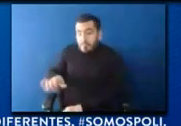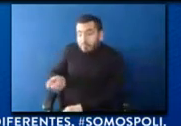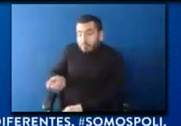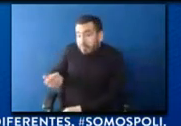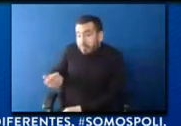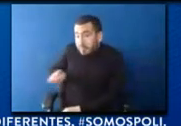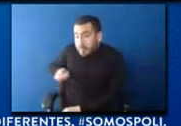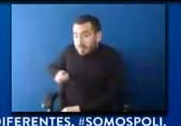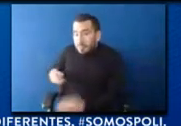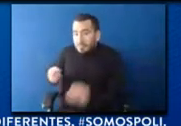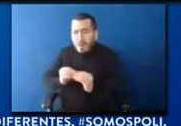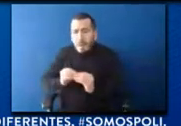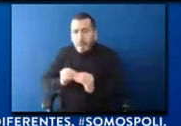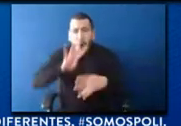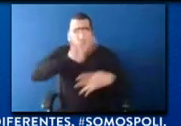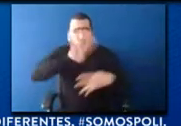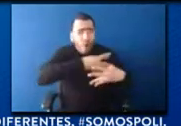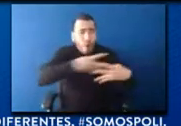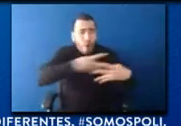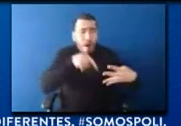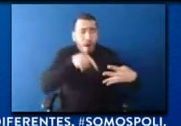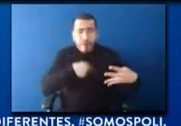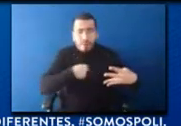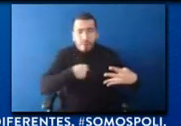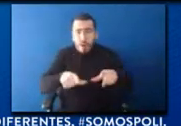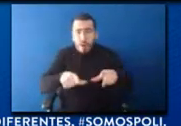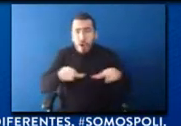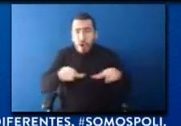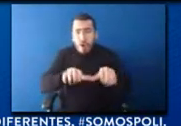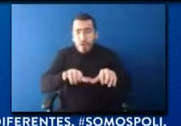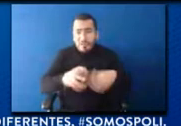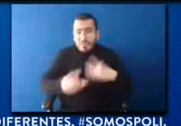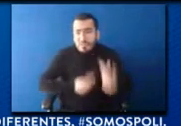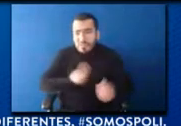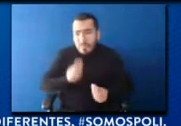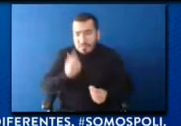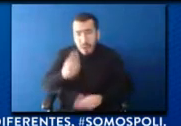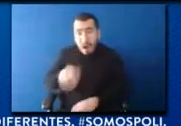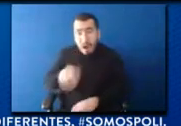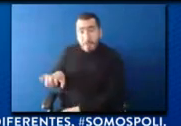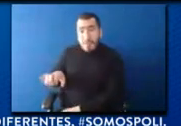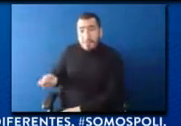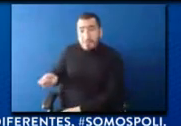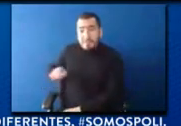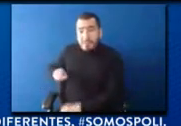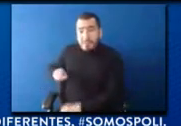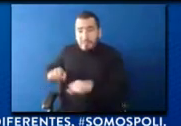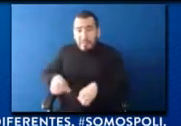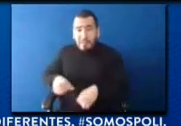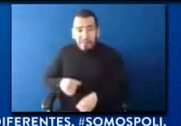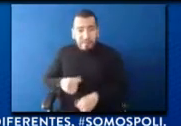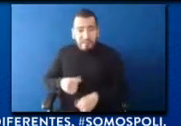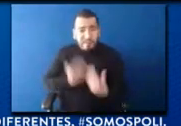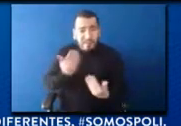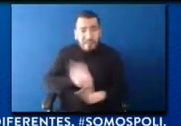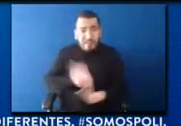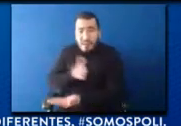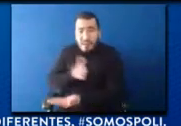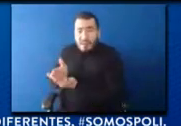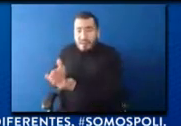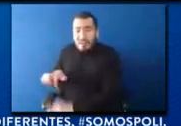horarios de las oficinas. Y un cajero va a estar ahí disponible para que las personas puedan llegar a retirar dinero en efectivo y